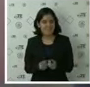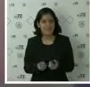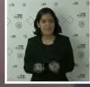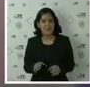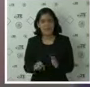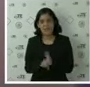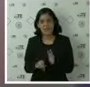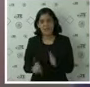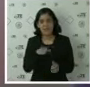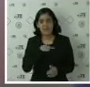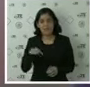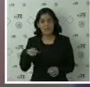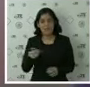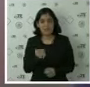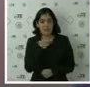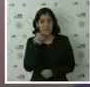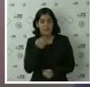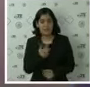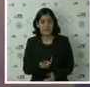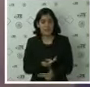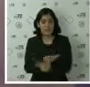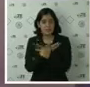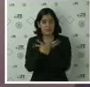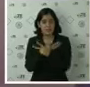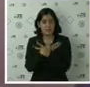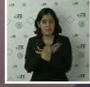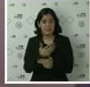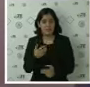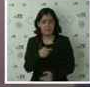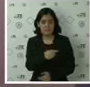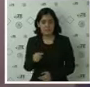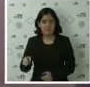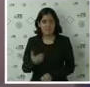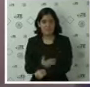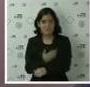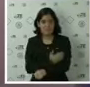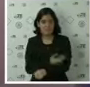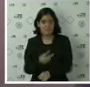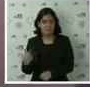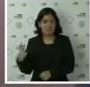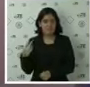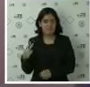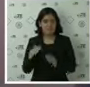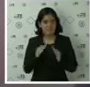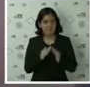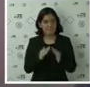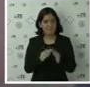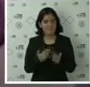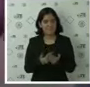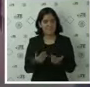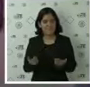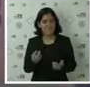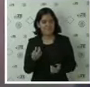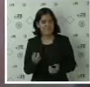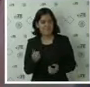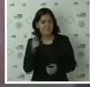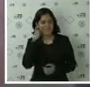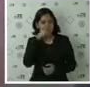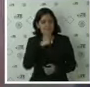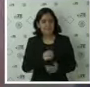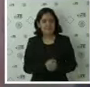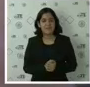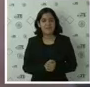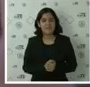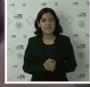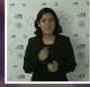que recibimos sean aquellos que existen en nuestro hogar y los medios digitales. ¿Y por qué esto supondría un problema? Hay diferentes vertientes en las que